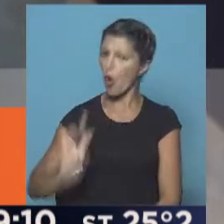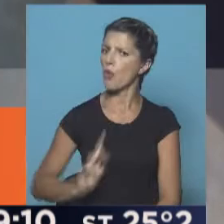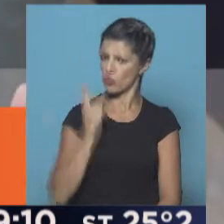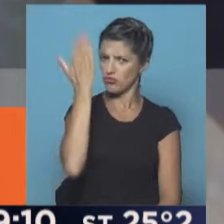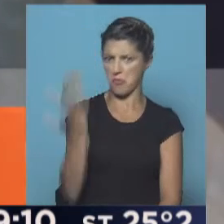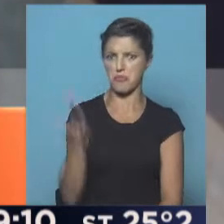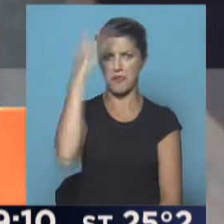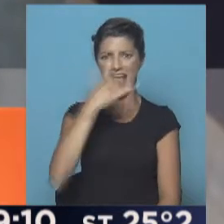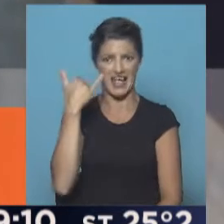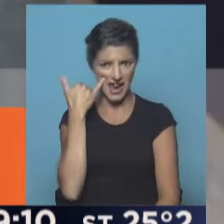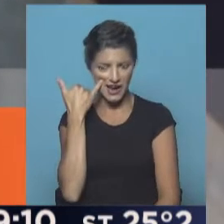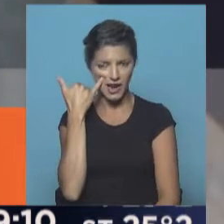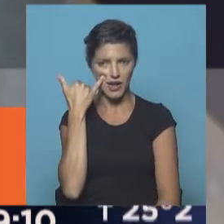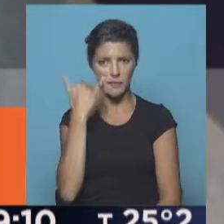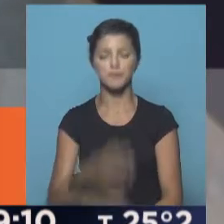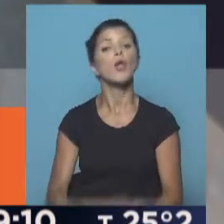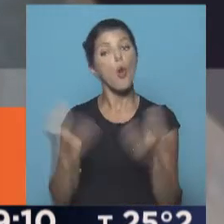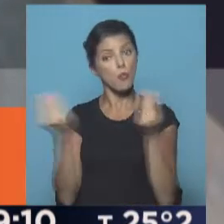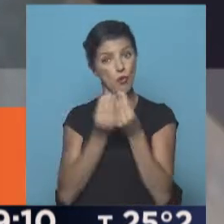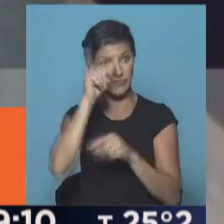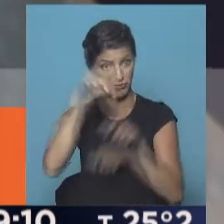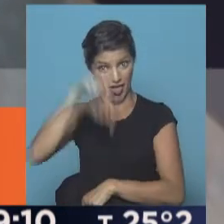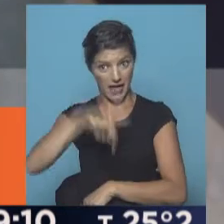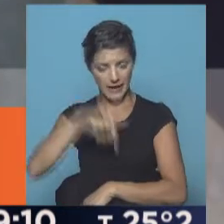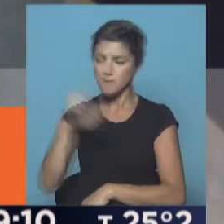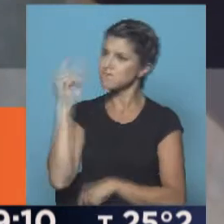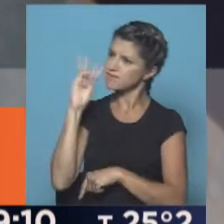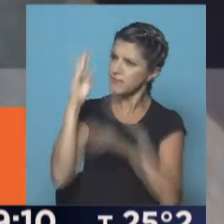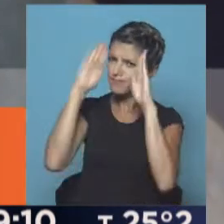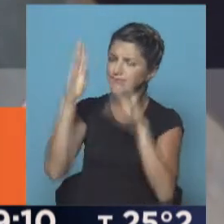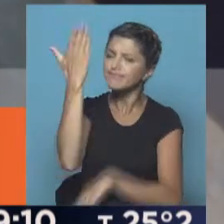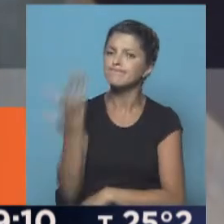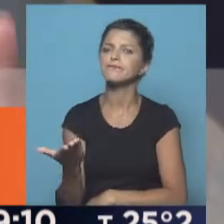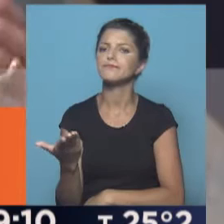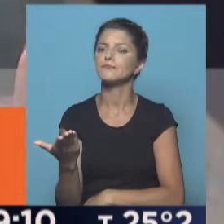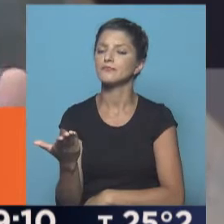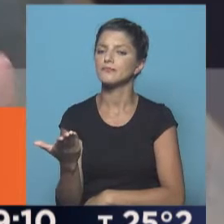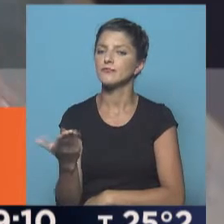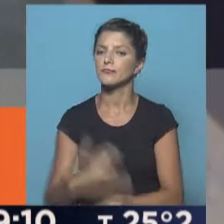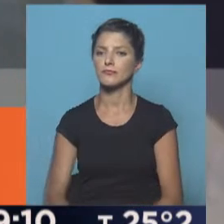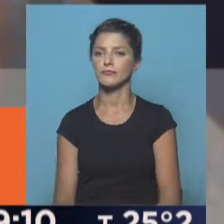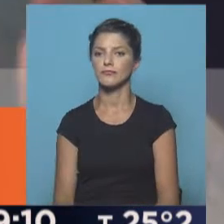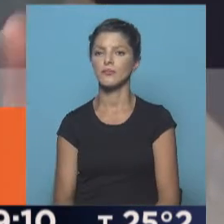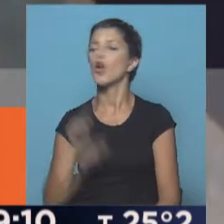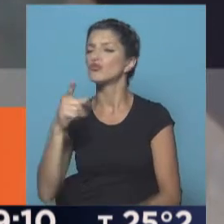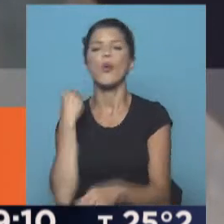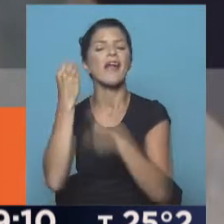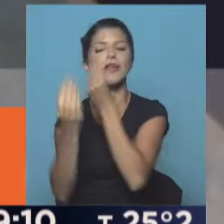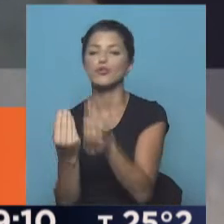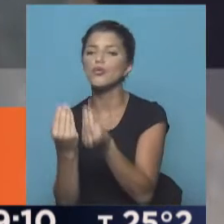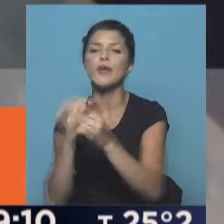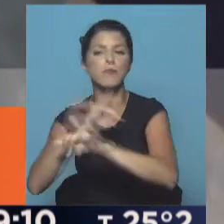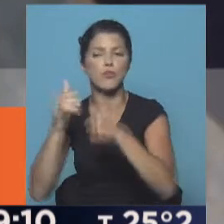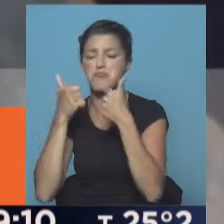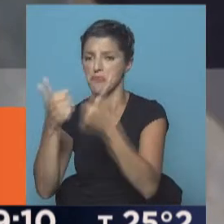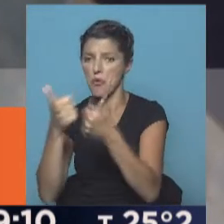ella. Muchos de los estadounidenses la ven a ella como su candidatura, su nominación fue histórica